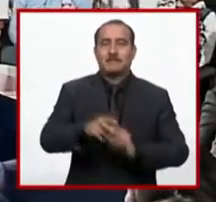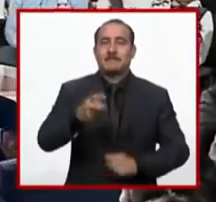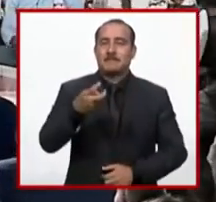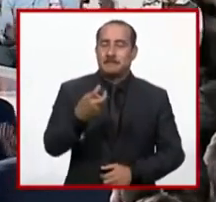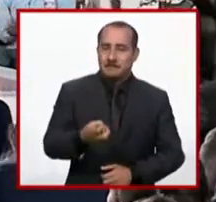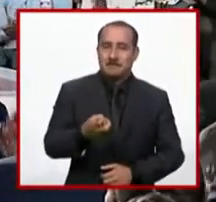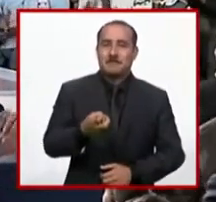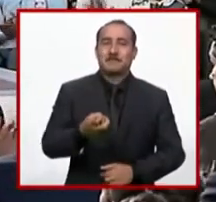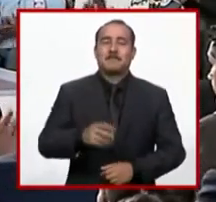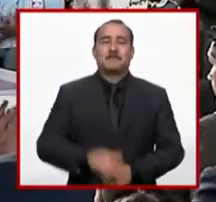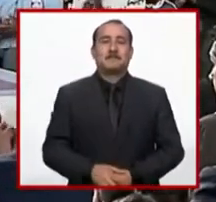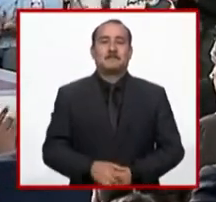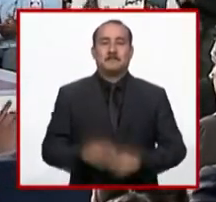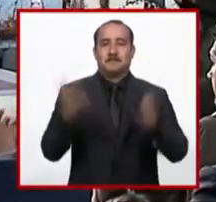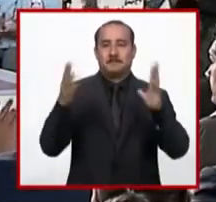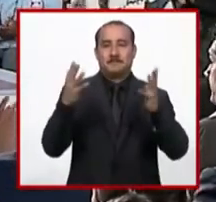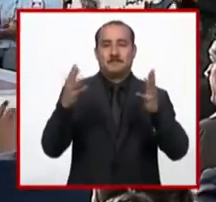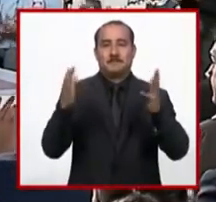Este